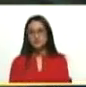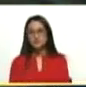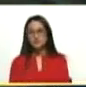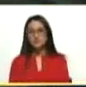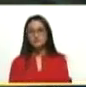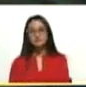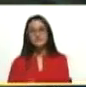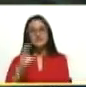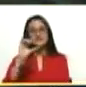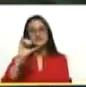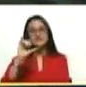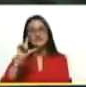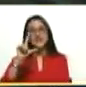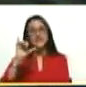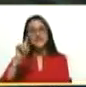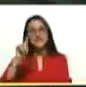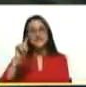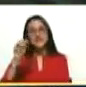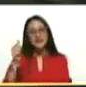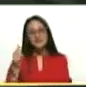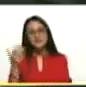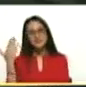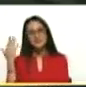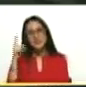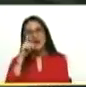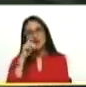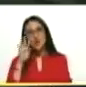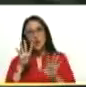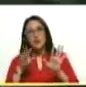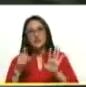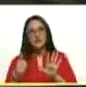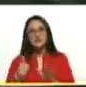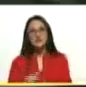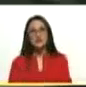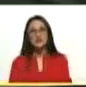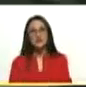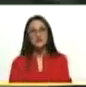Cilita, por allá por el año 96.